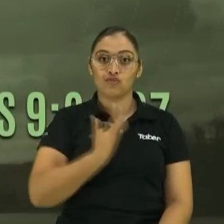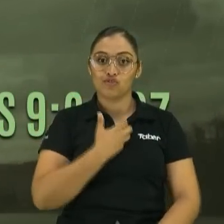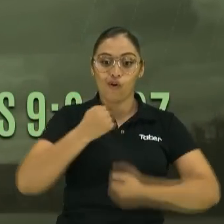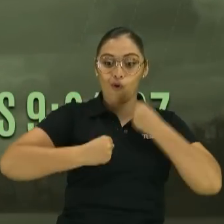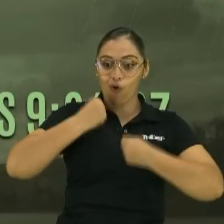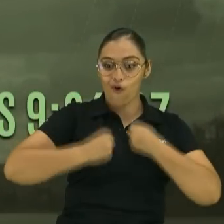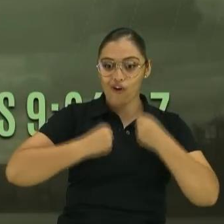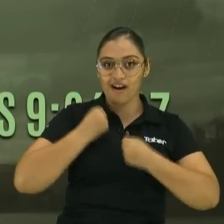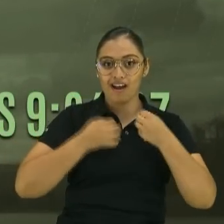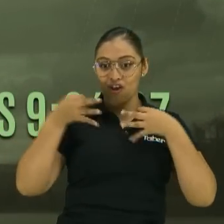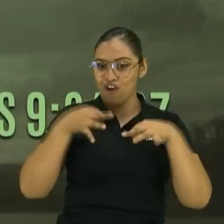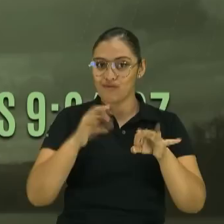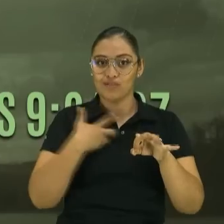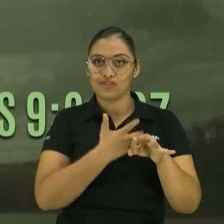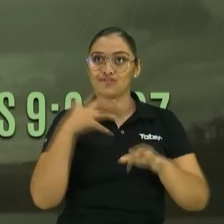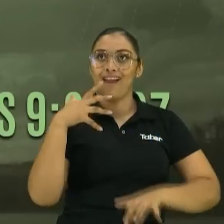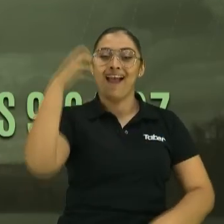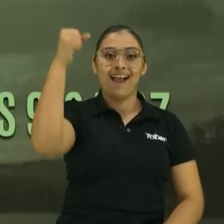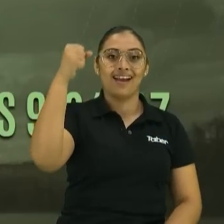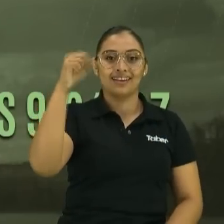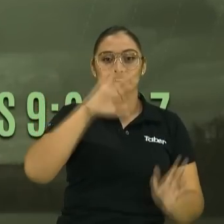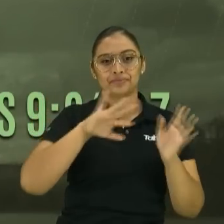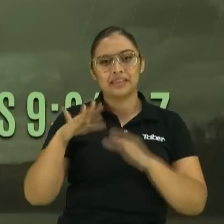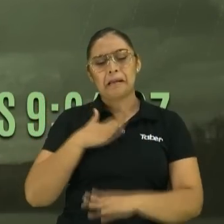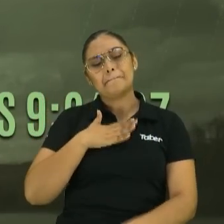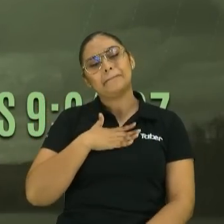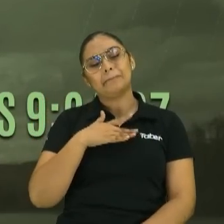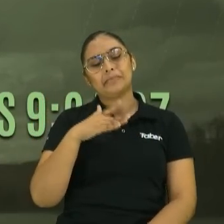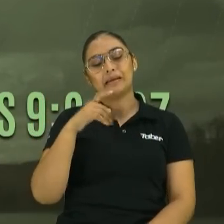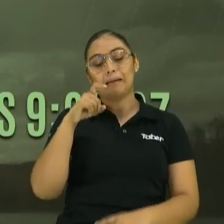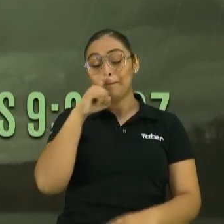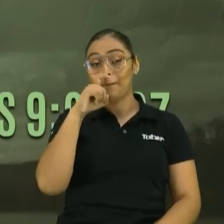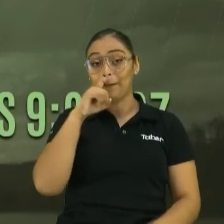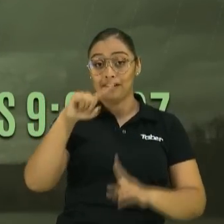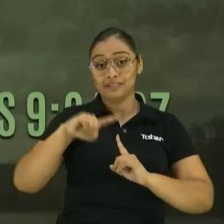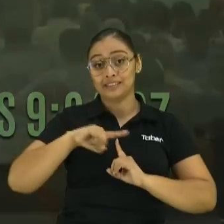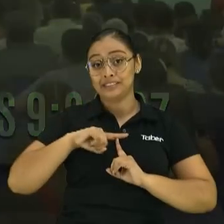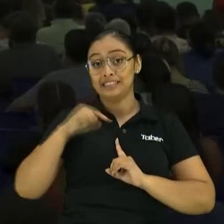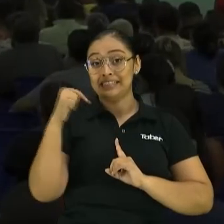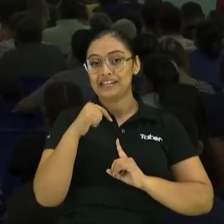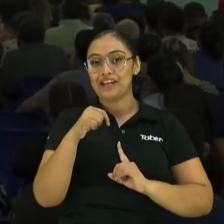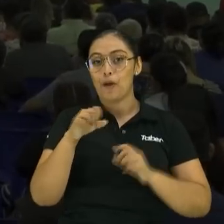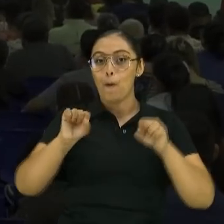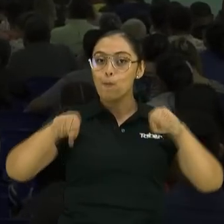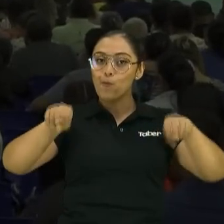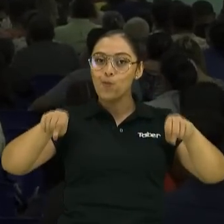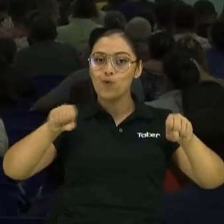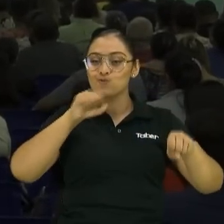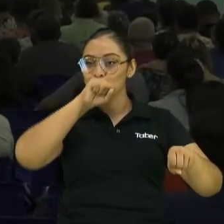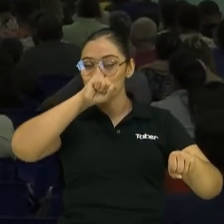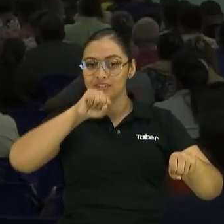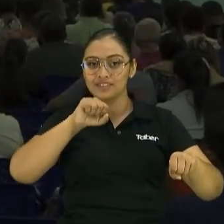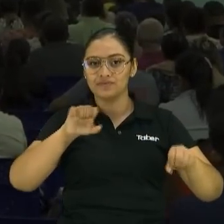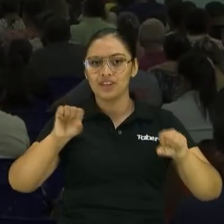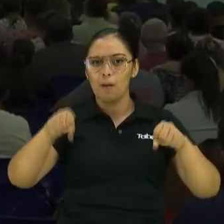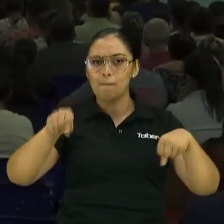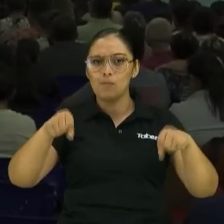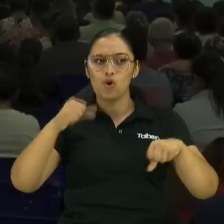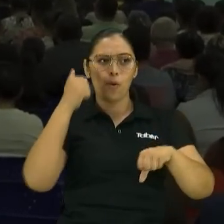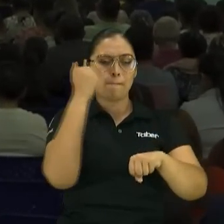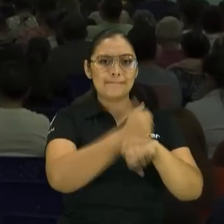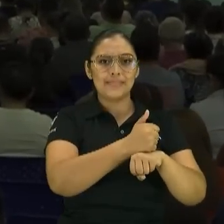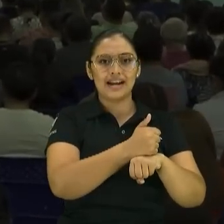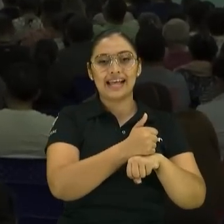obtengáis a mí me fascinan las motos como le fascinaban a mi papá tiene una marca de motos italiana que muy